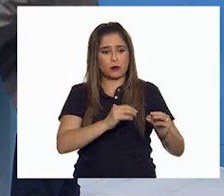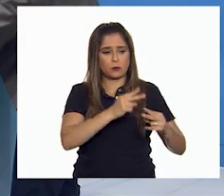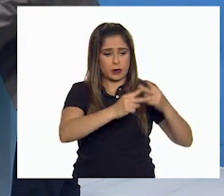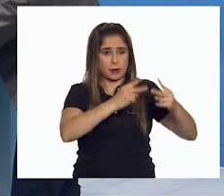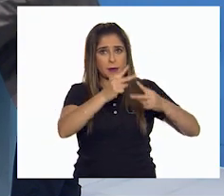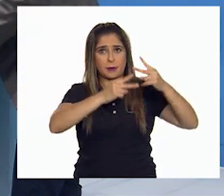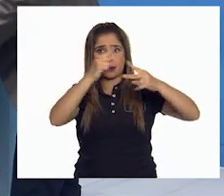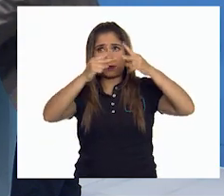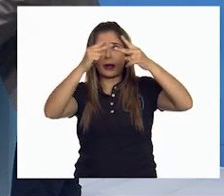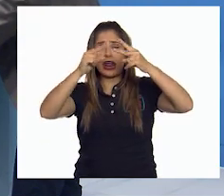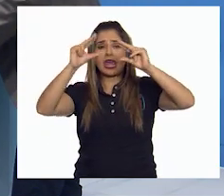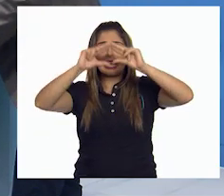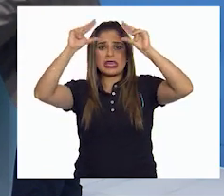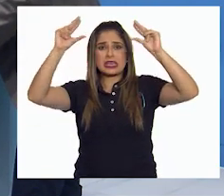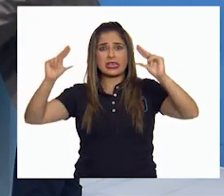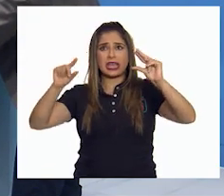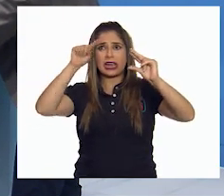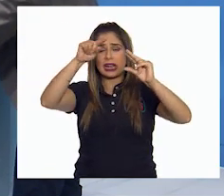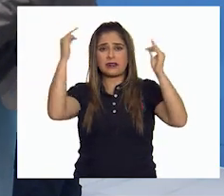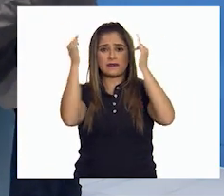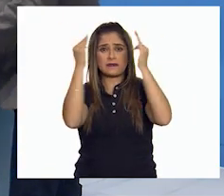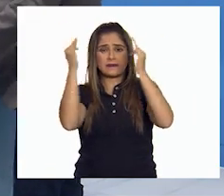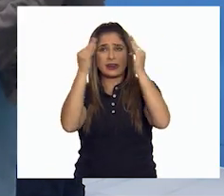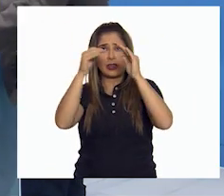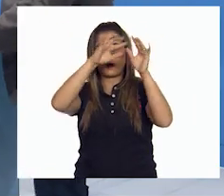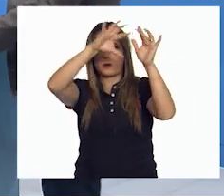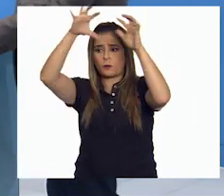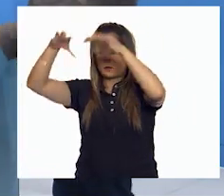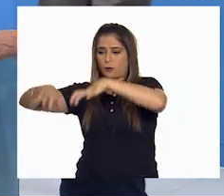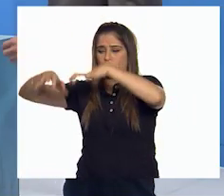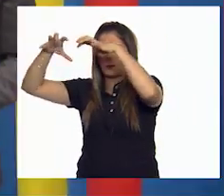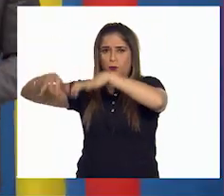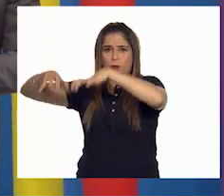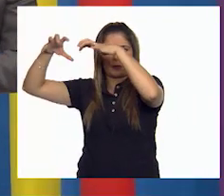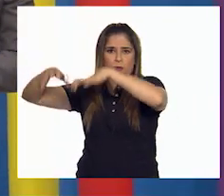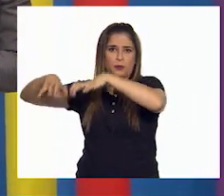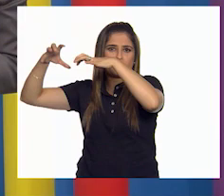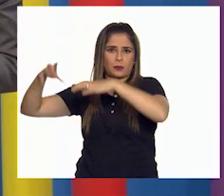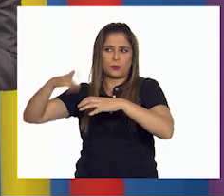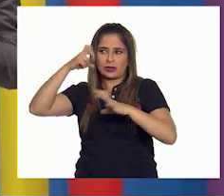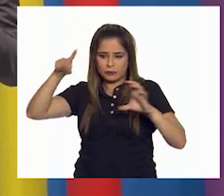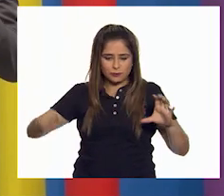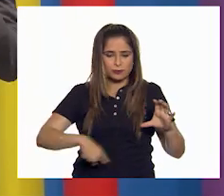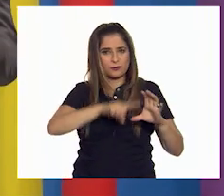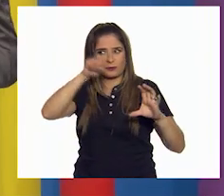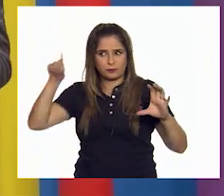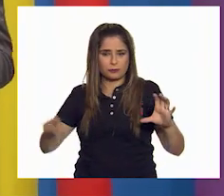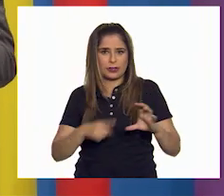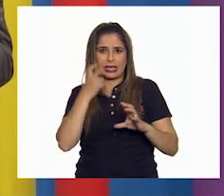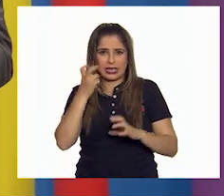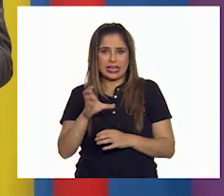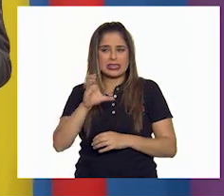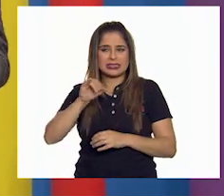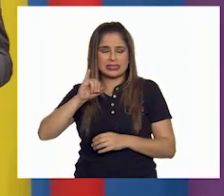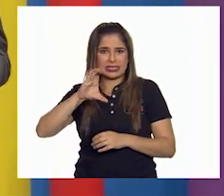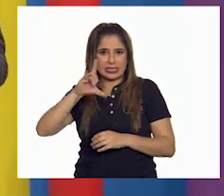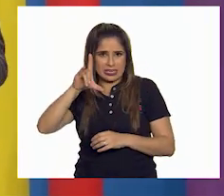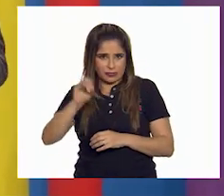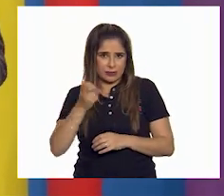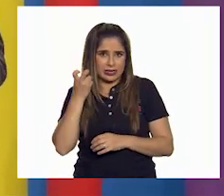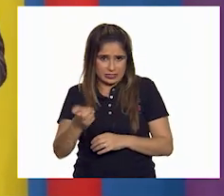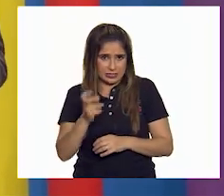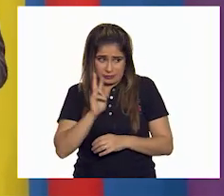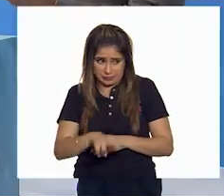las transformaciones del agua. Oh, maestra. Y eso quiere decir que cada gota es parte del ciclo y que no se pierde,